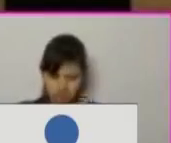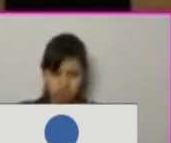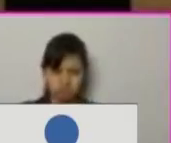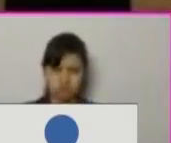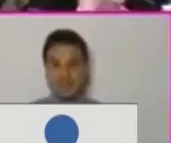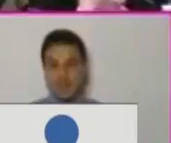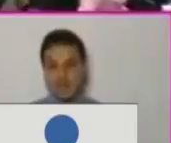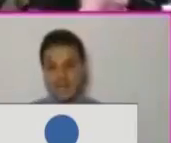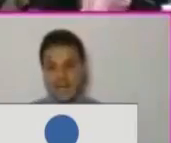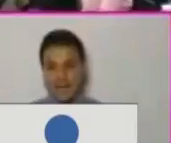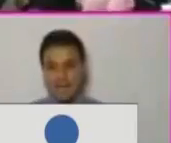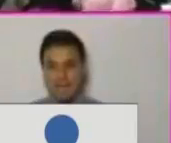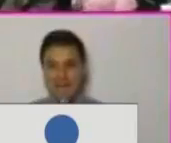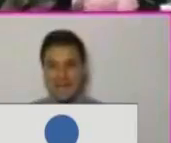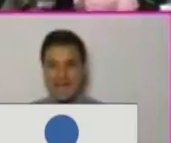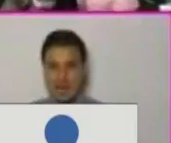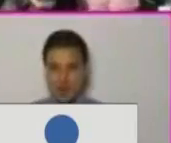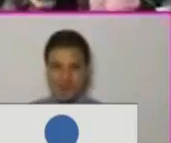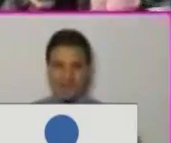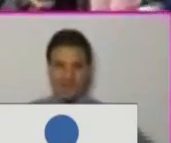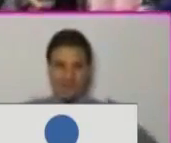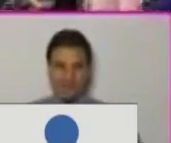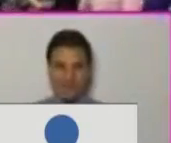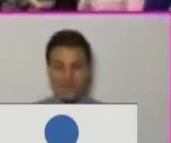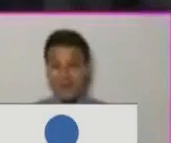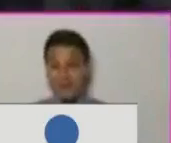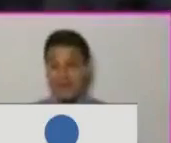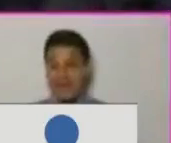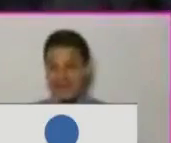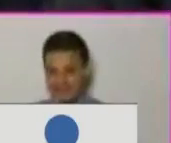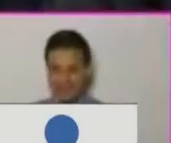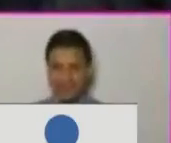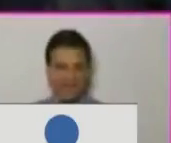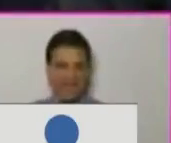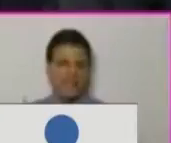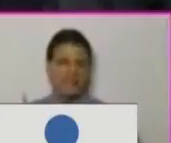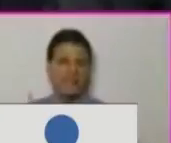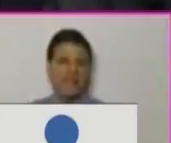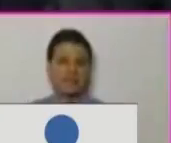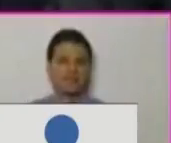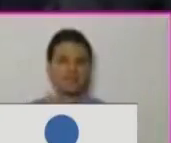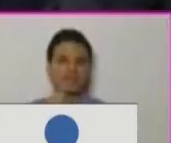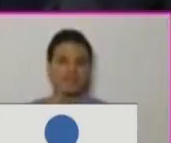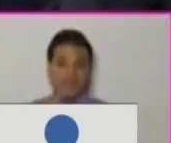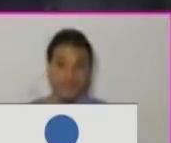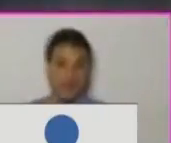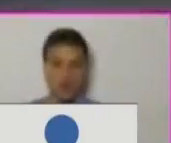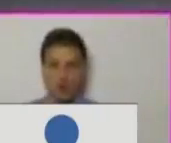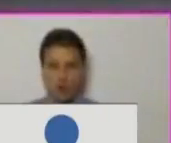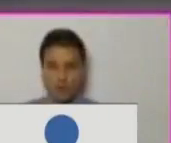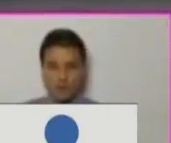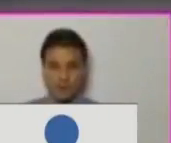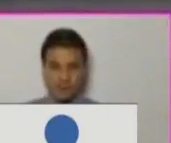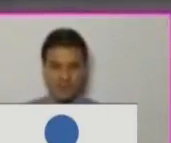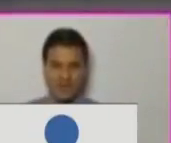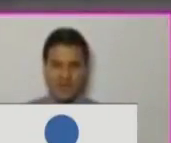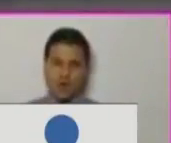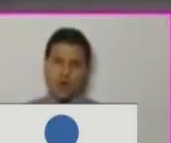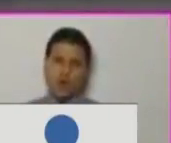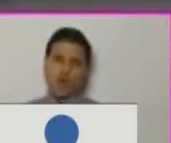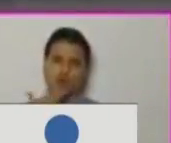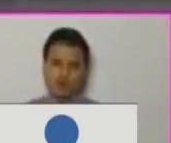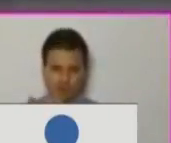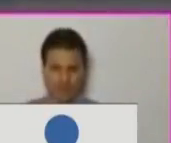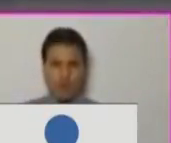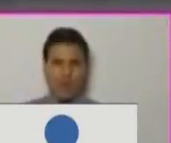a los partidos que la participación del INE no los exime de su responsabilidad de apegarse a la ley, así como a no contribuir en el